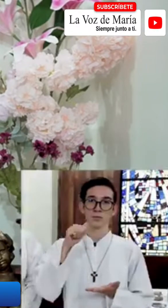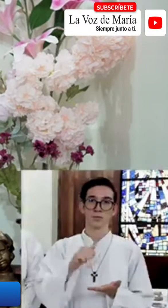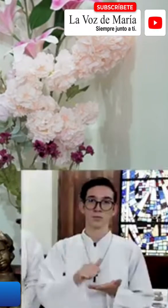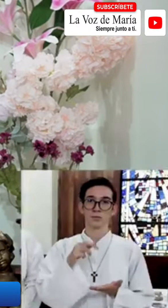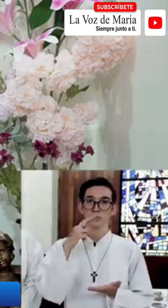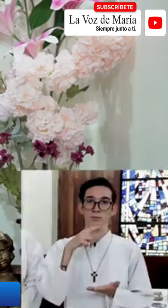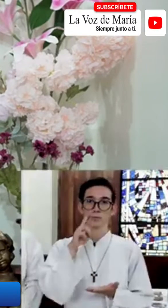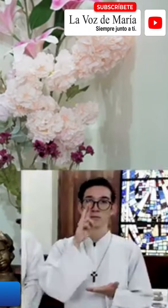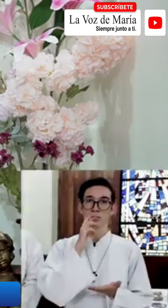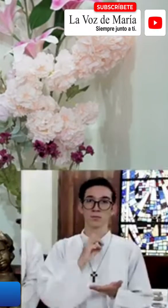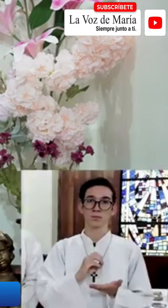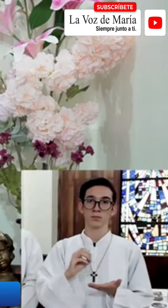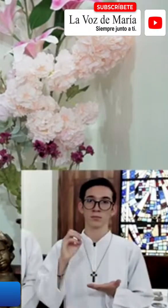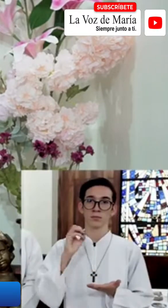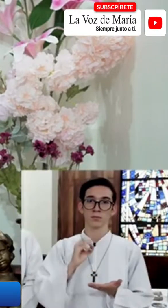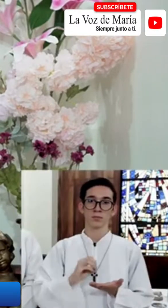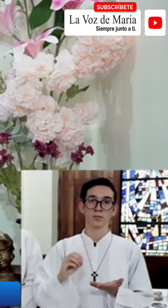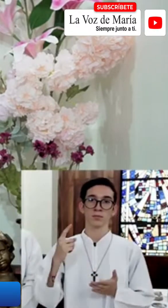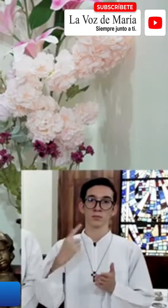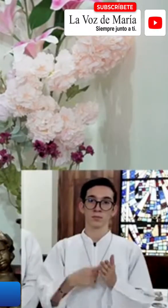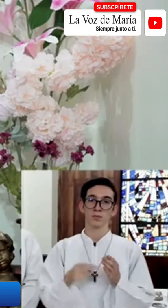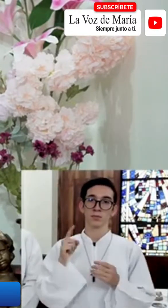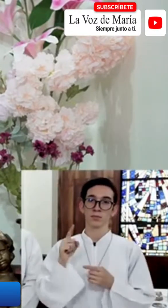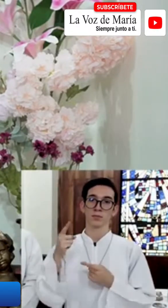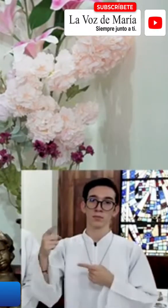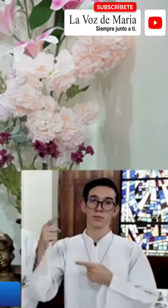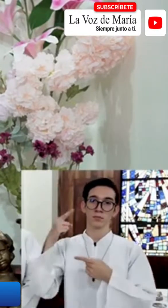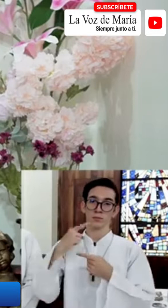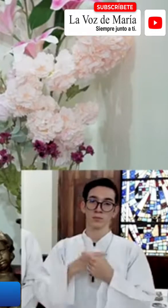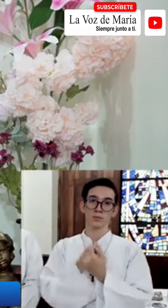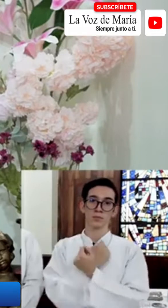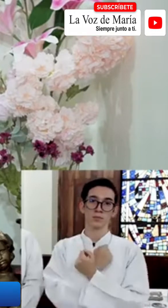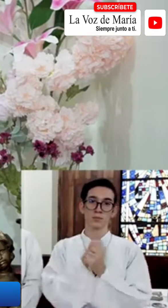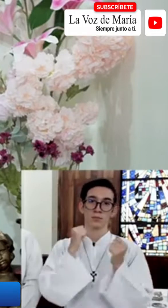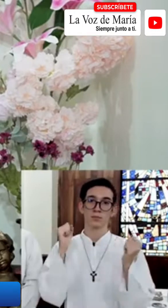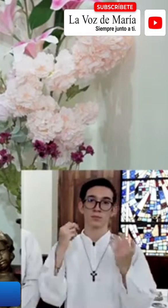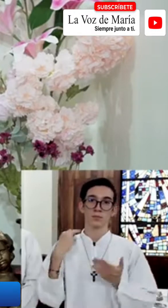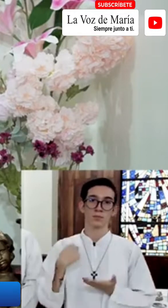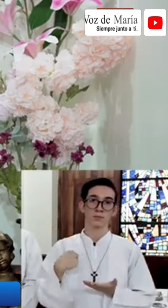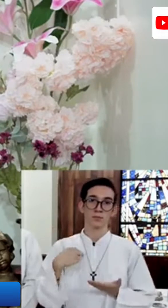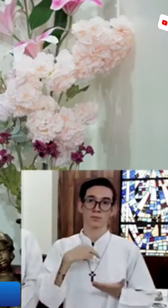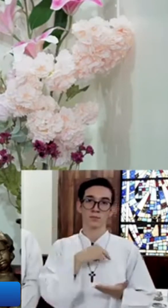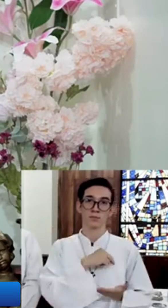Alabemos al Señor que viene a